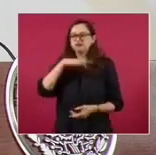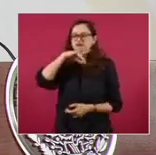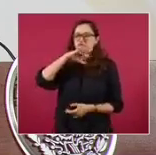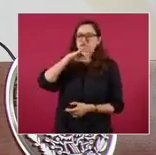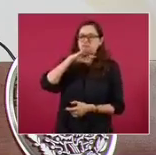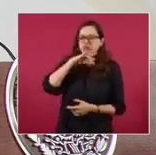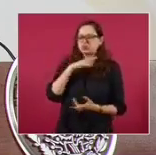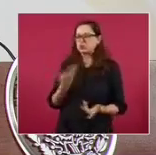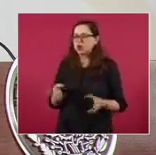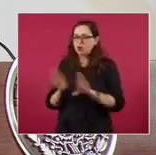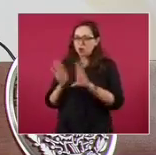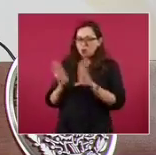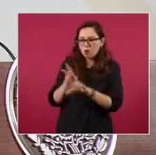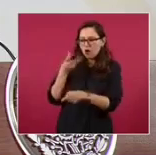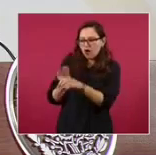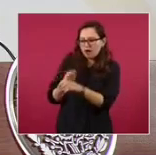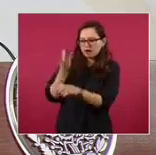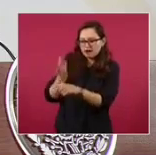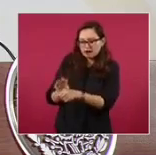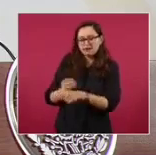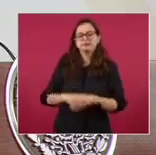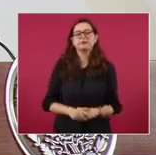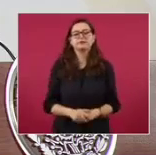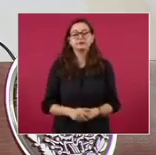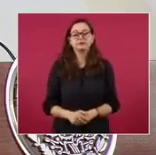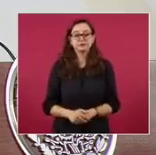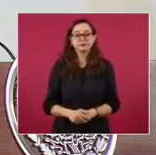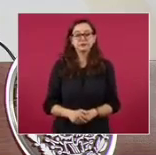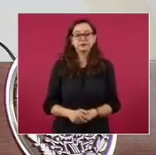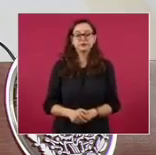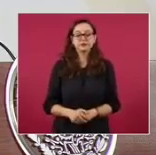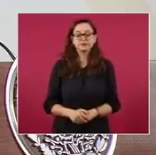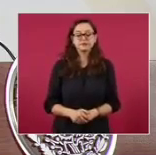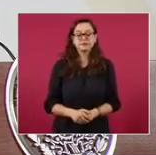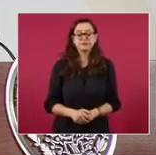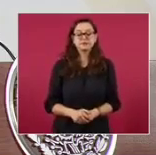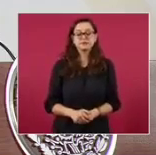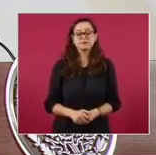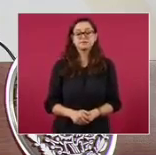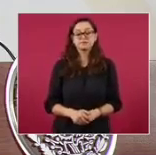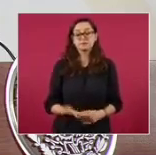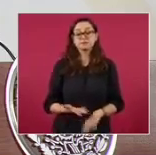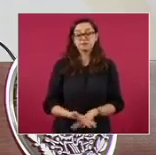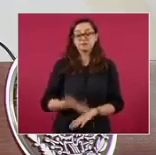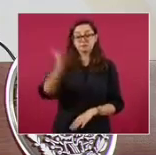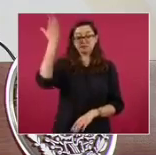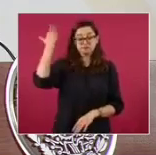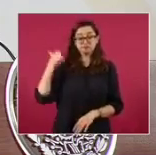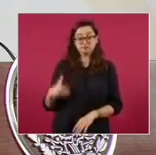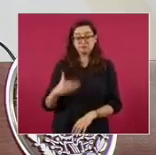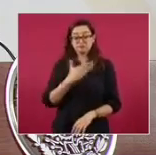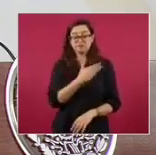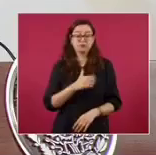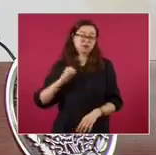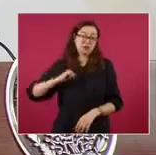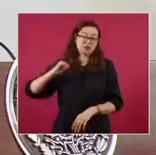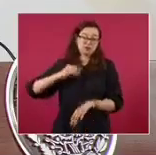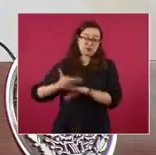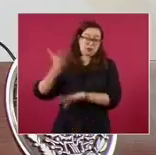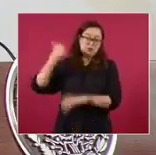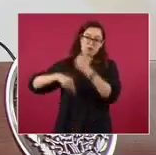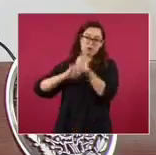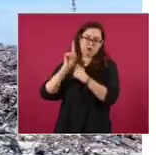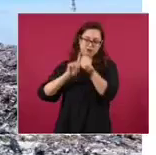de residuos sólidos. Primero, compartirles que este fue un compromiso de campaña de nuestro presidente, el licenciado Andrés Manuel López